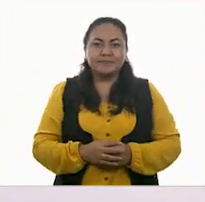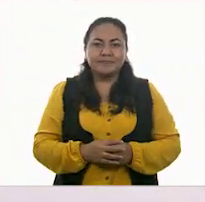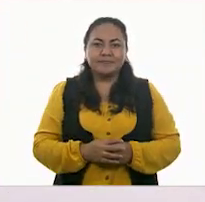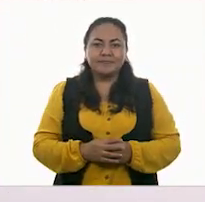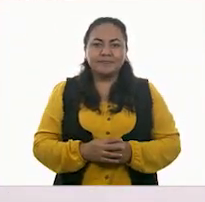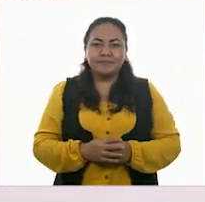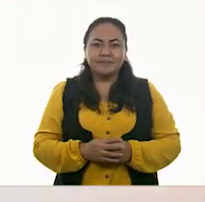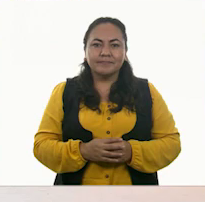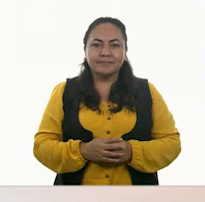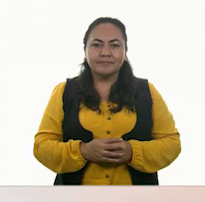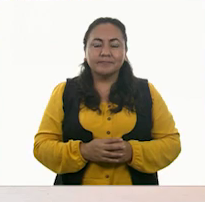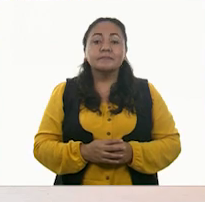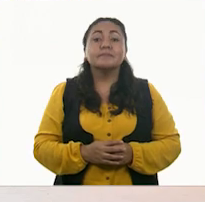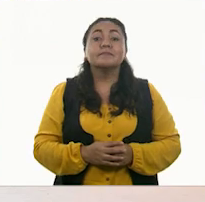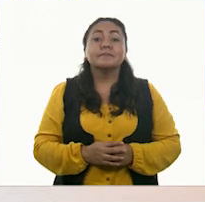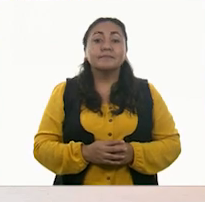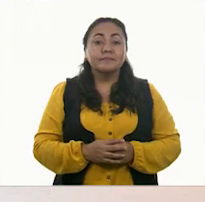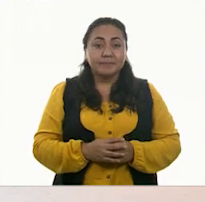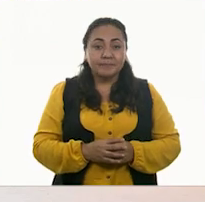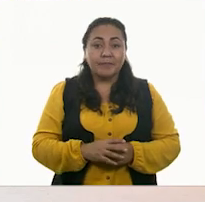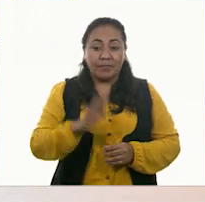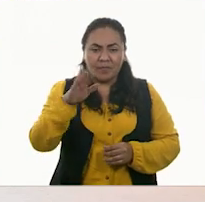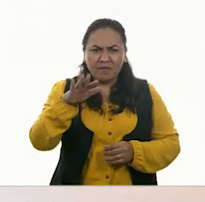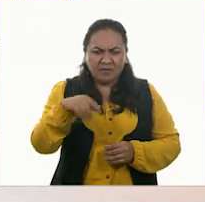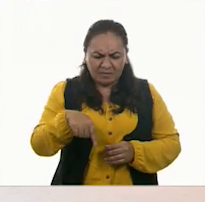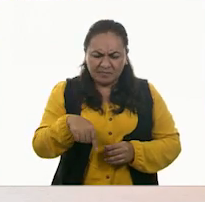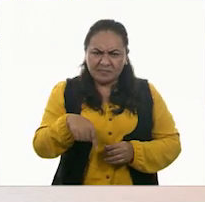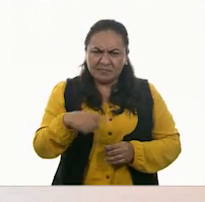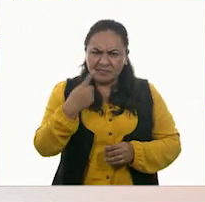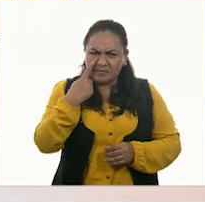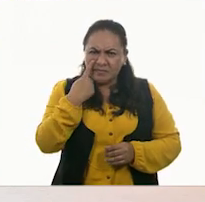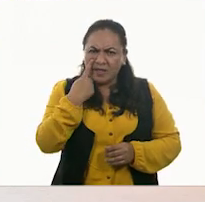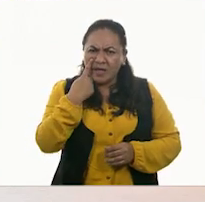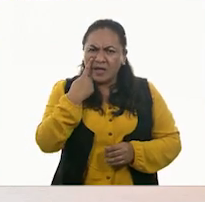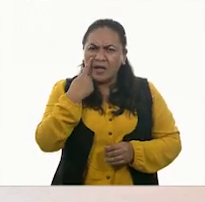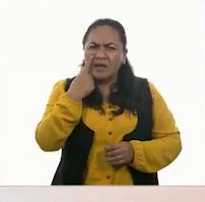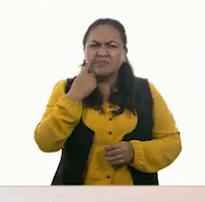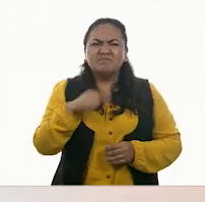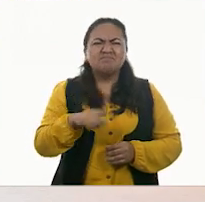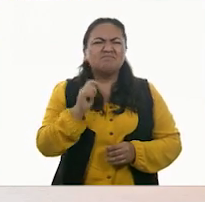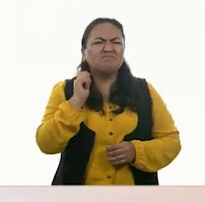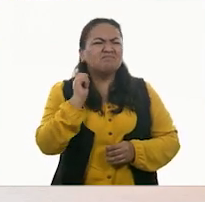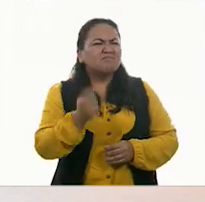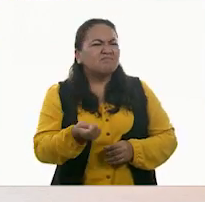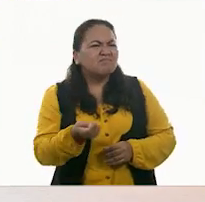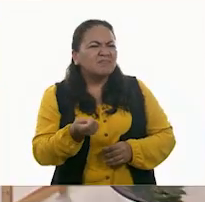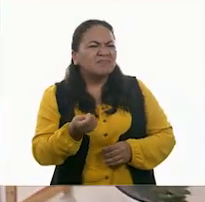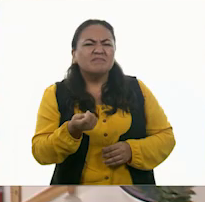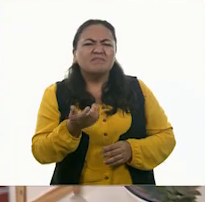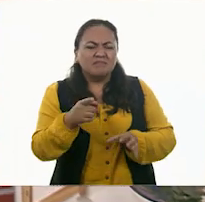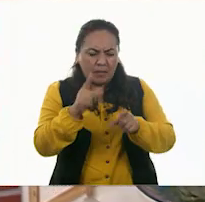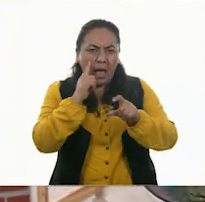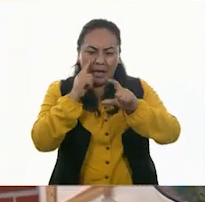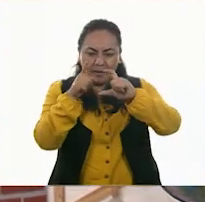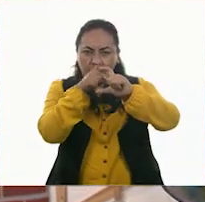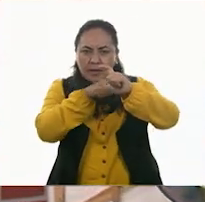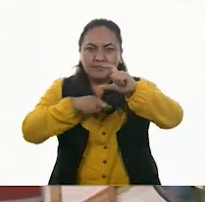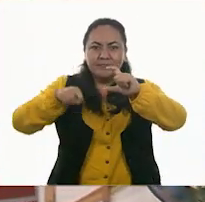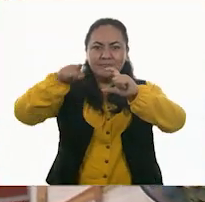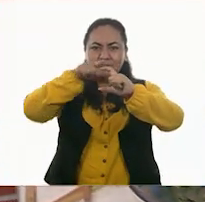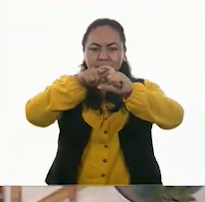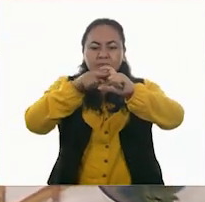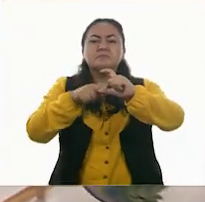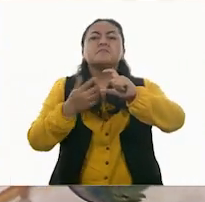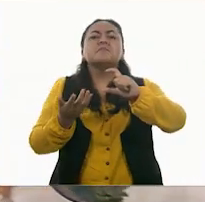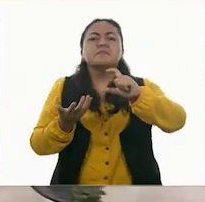Perfecto. Oye, ¿y esto que tiene forma de...? ¿Qué es? ¿Qué forma tiene? Redonda. Redonda.